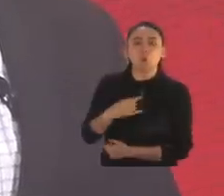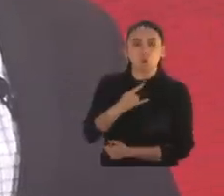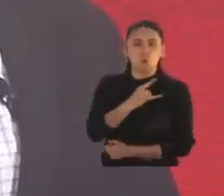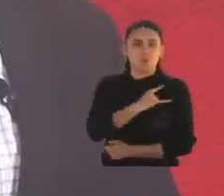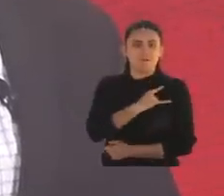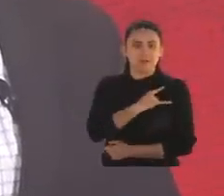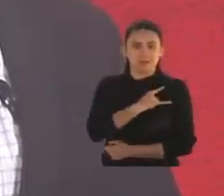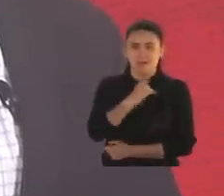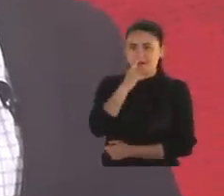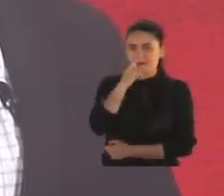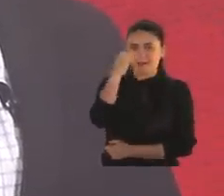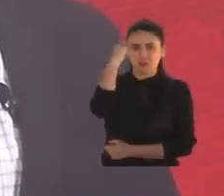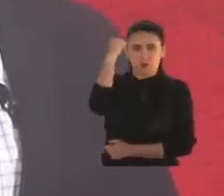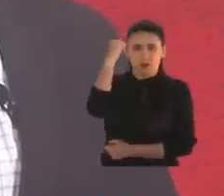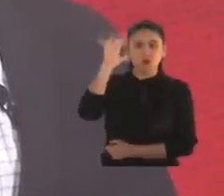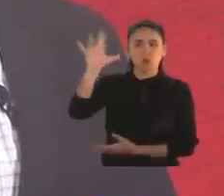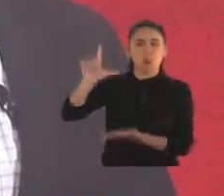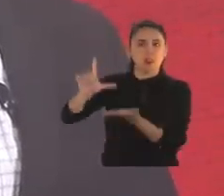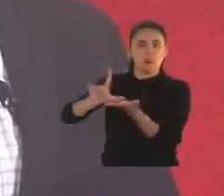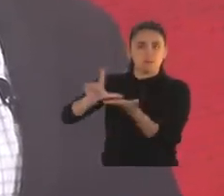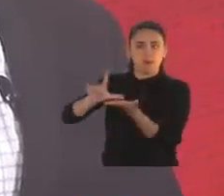Nacional Mayor de San Marcos en Lima.